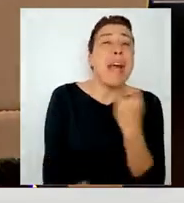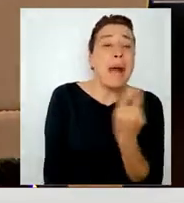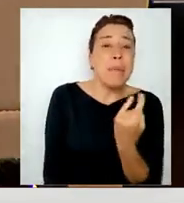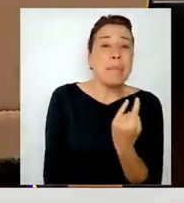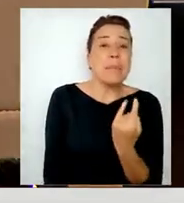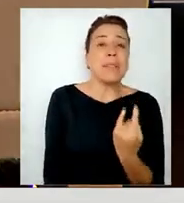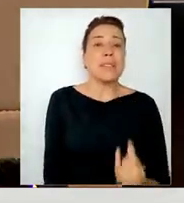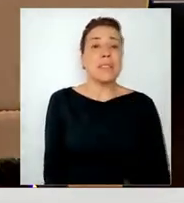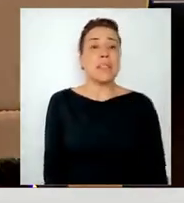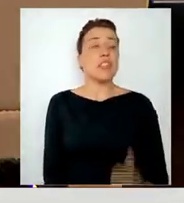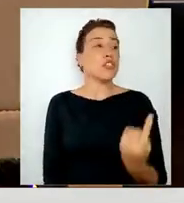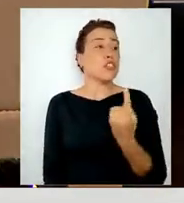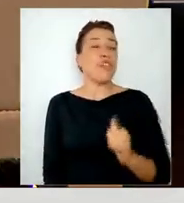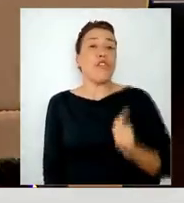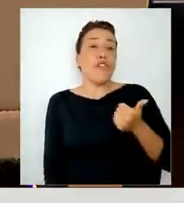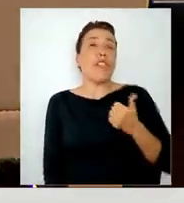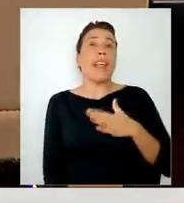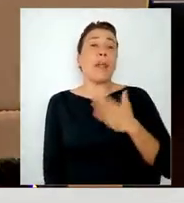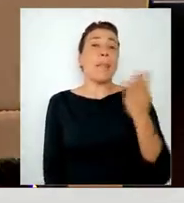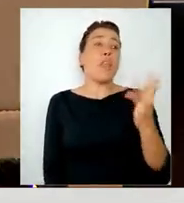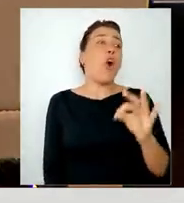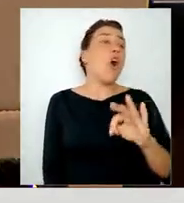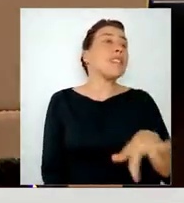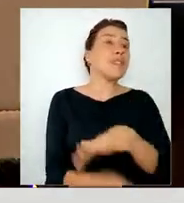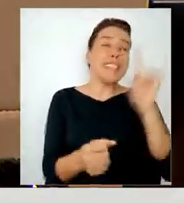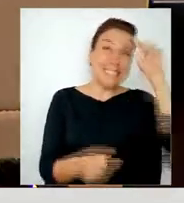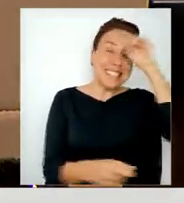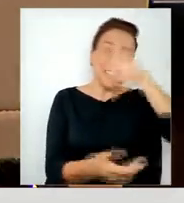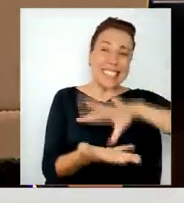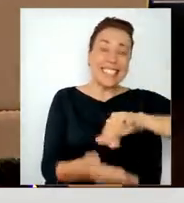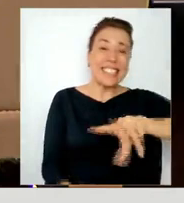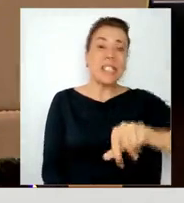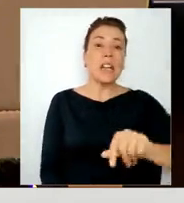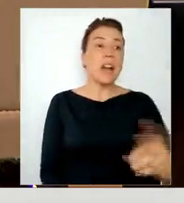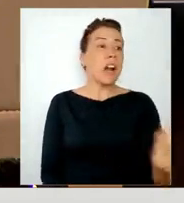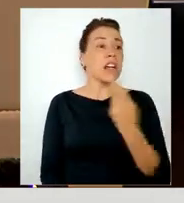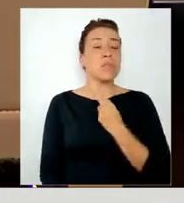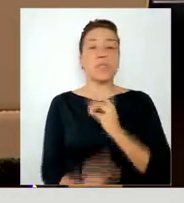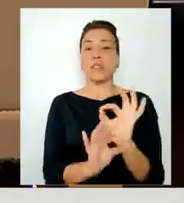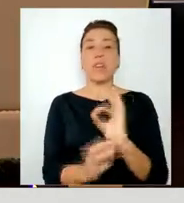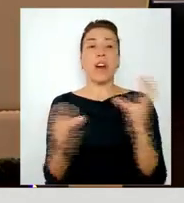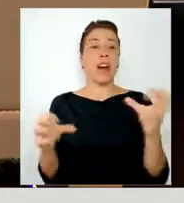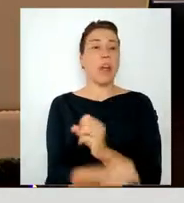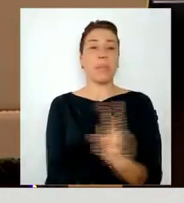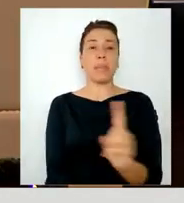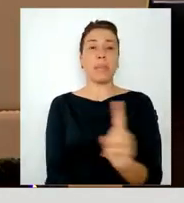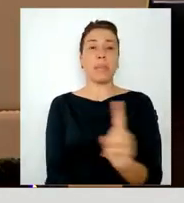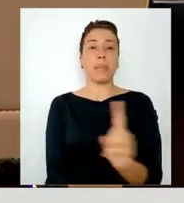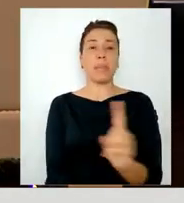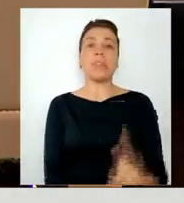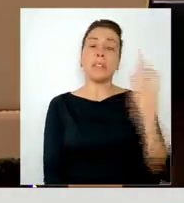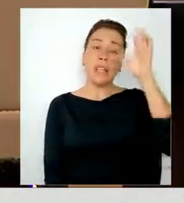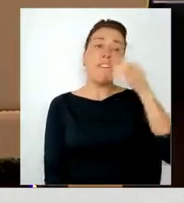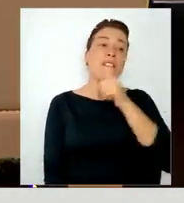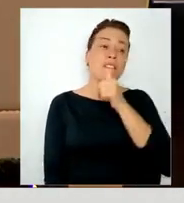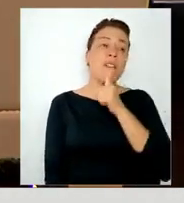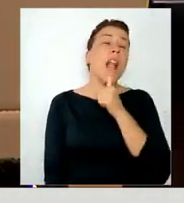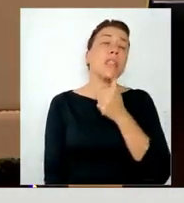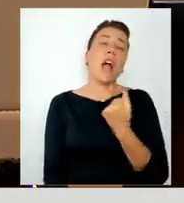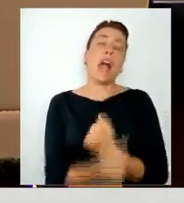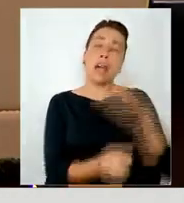situación delictual la respuesta no llega a tiempo conocemos la falta personal en carabineros y también en